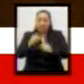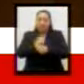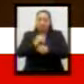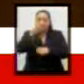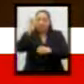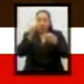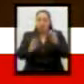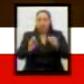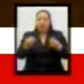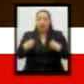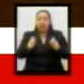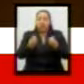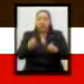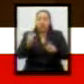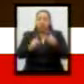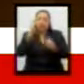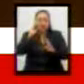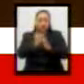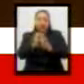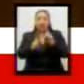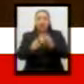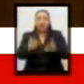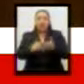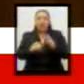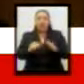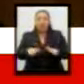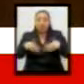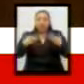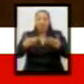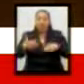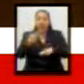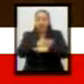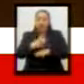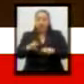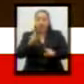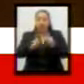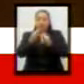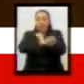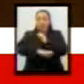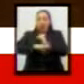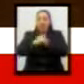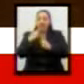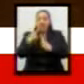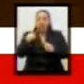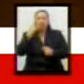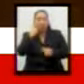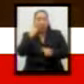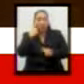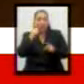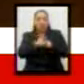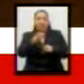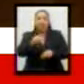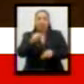algunos ejemplos. Una de las cosas que se ha podido hacer en algunos países, conozco el caso de Marruecos,